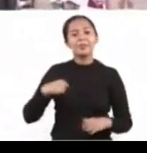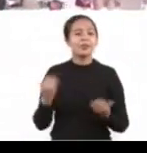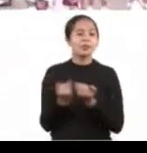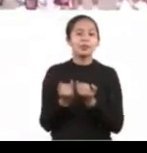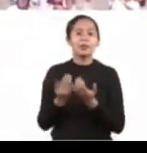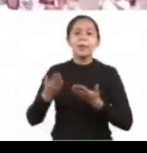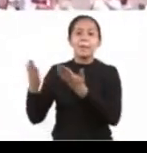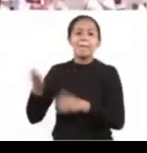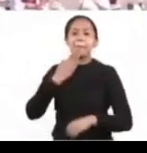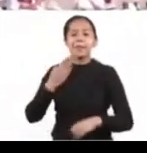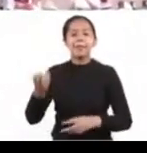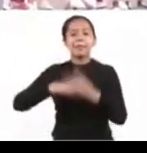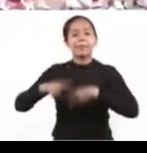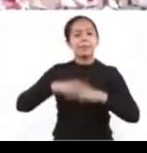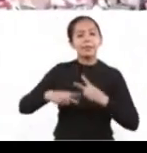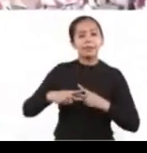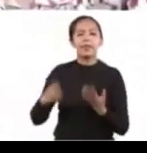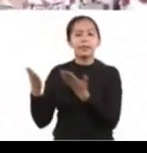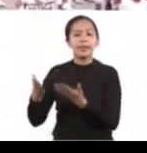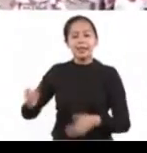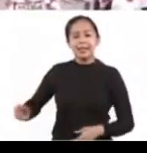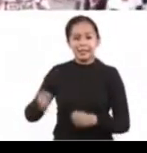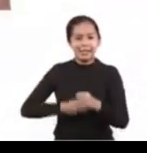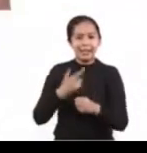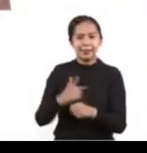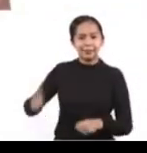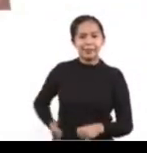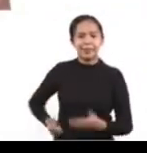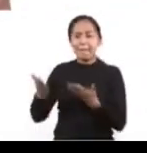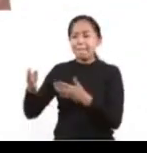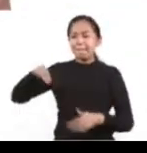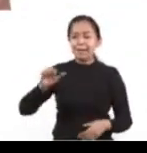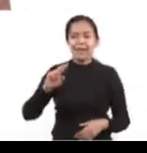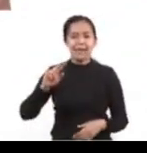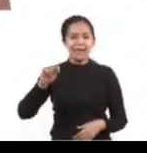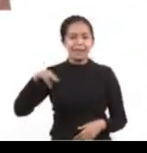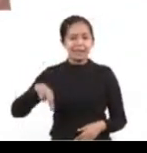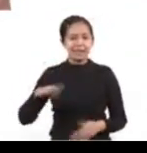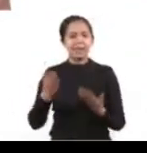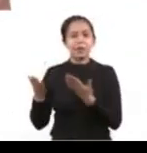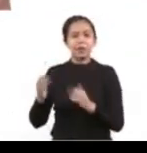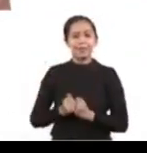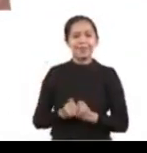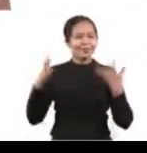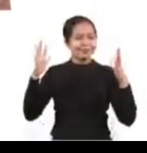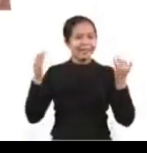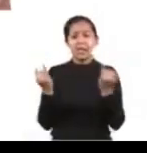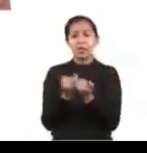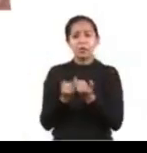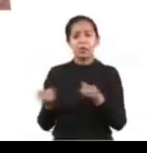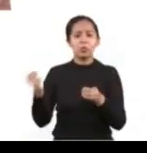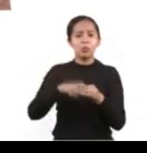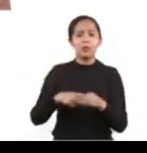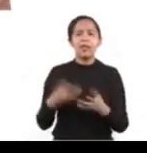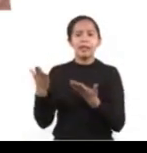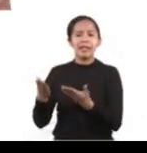en el presidium al secretario de Gobierno de la Ciudad de México, maestro Martín Batres Cuadrada. También nos está acompañando el integrante de la